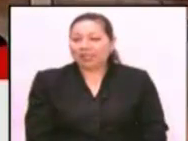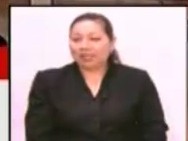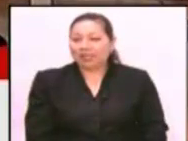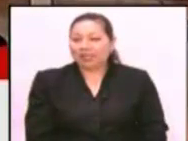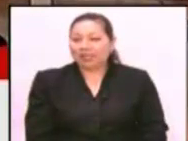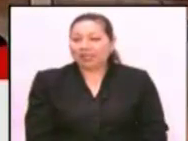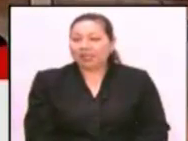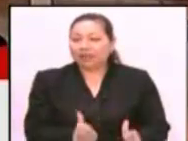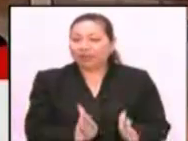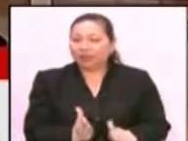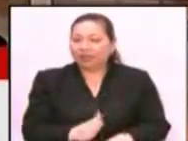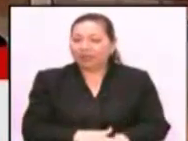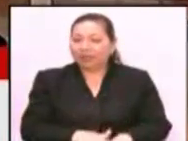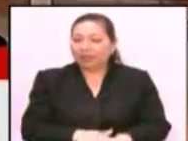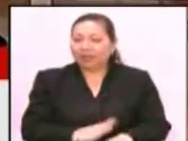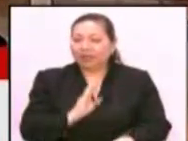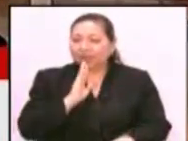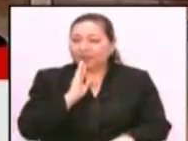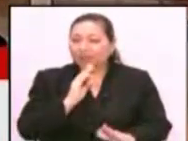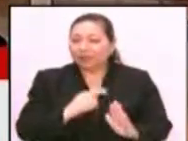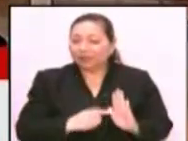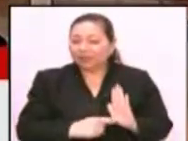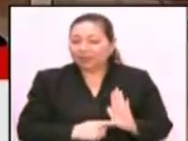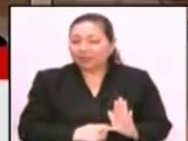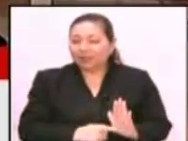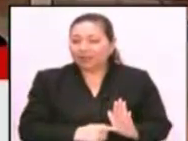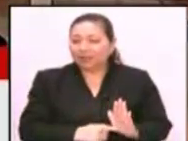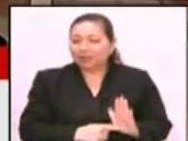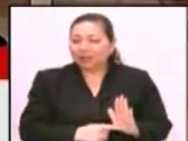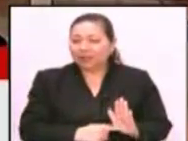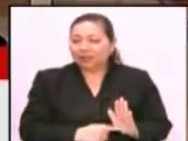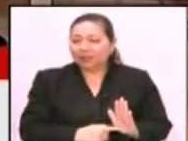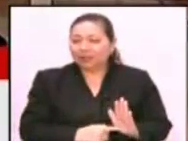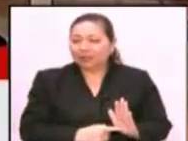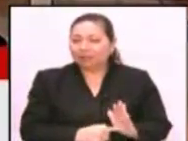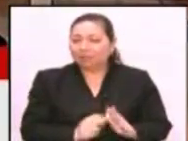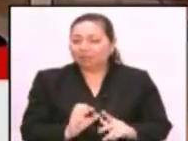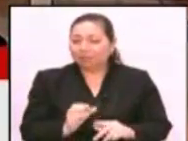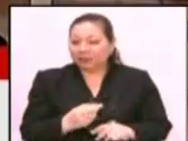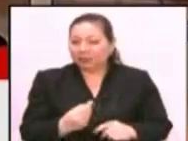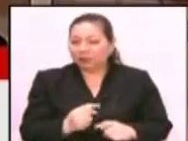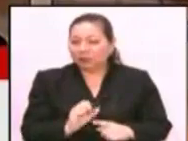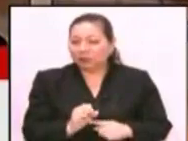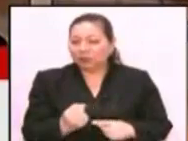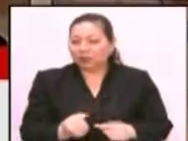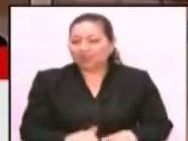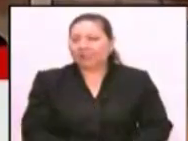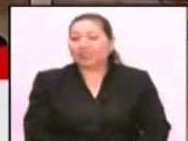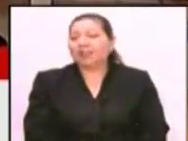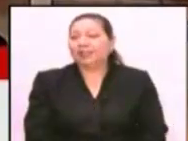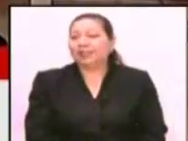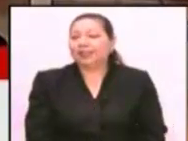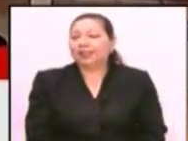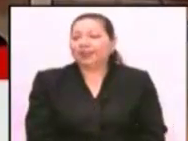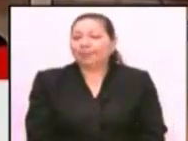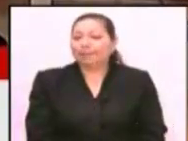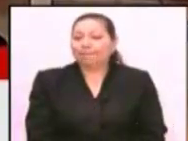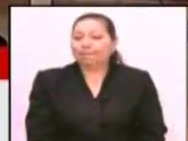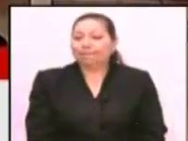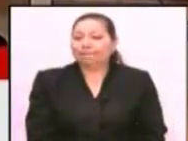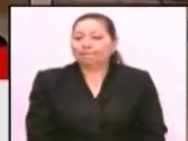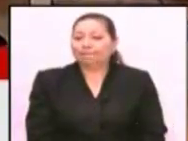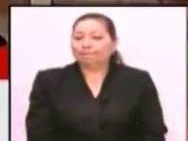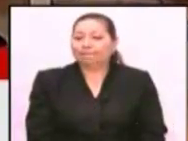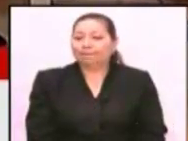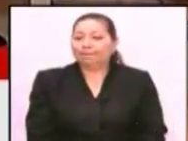Instiglio Organización, que nos va a hablar sobre presentación de bonos de impacto social. Adelante.